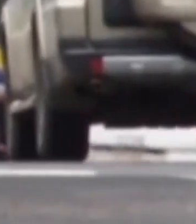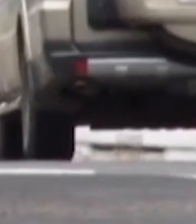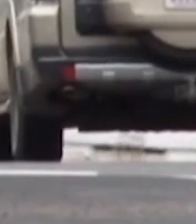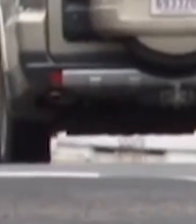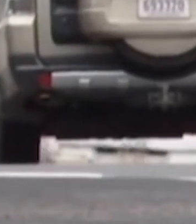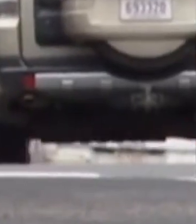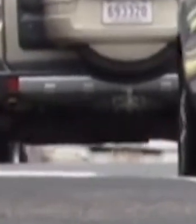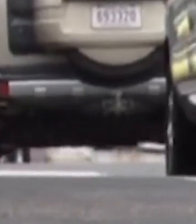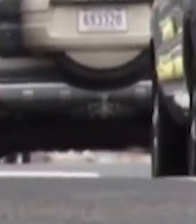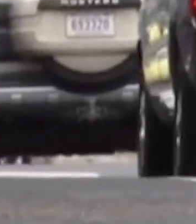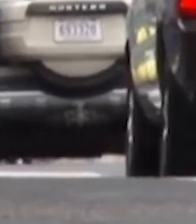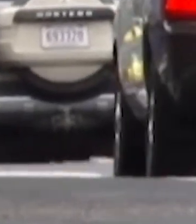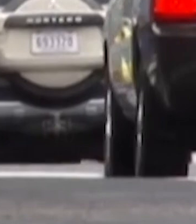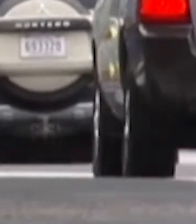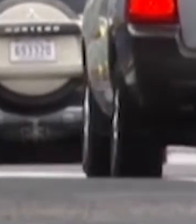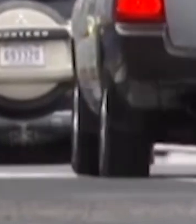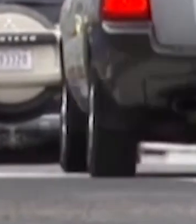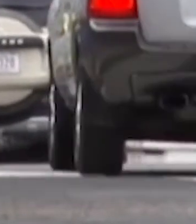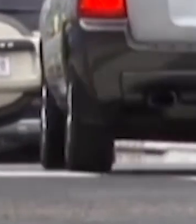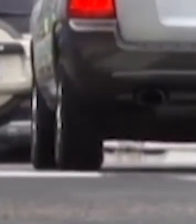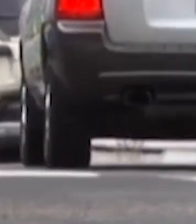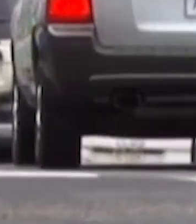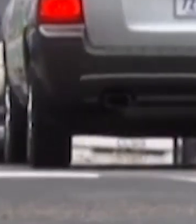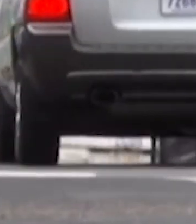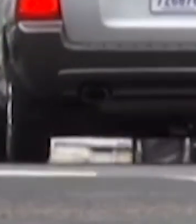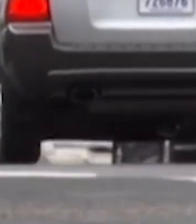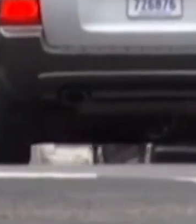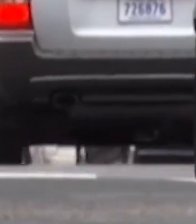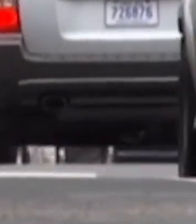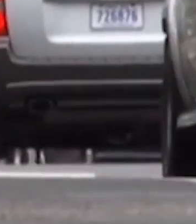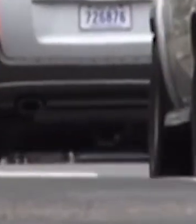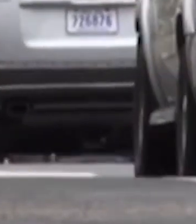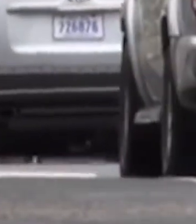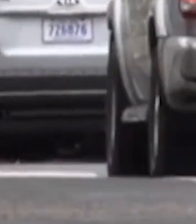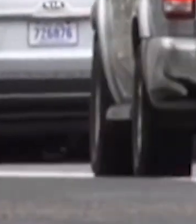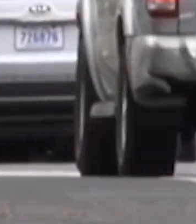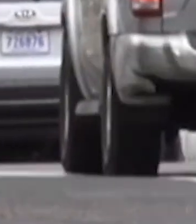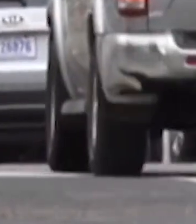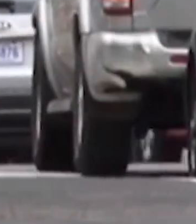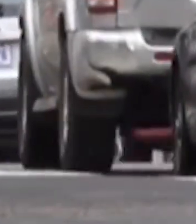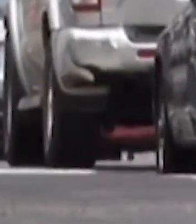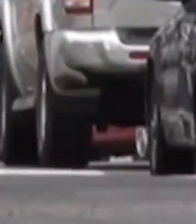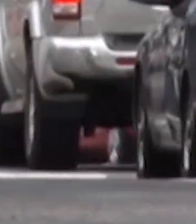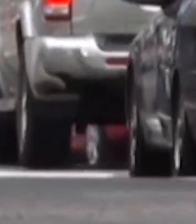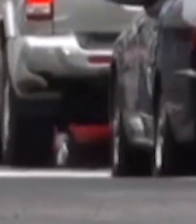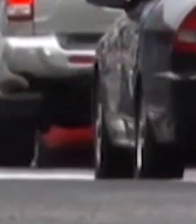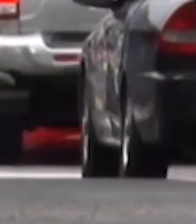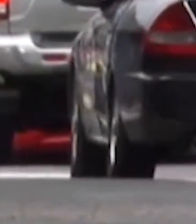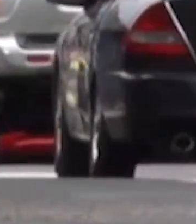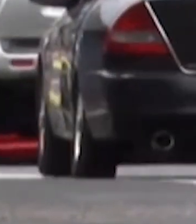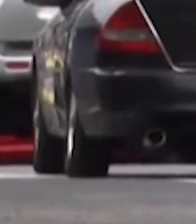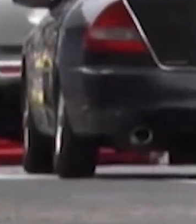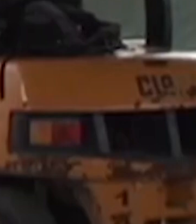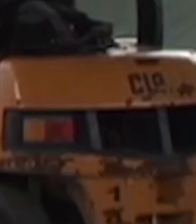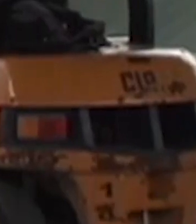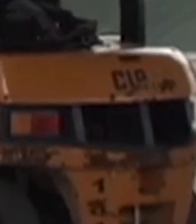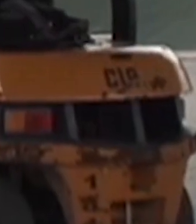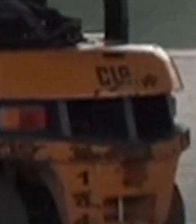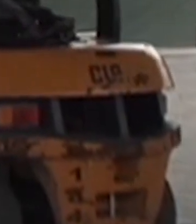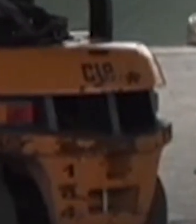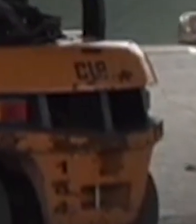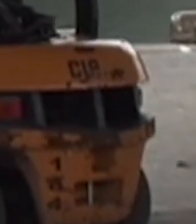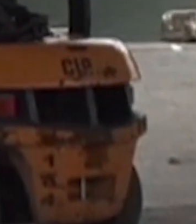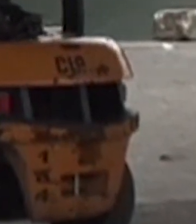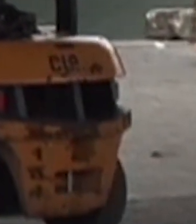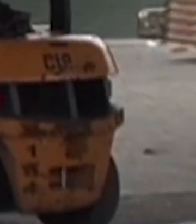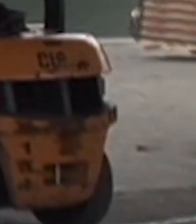marginales o naturales del 5 o 6%. Entonces el reto que yo ubico es, en primer lugar, que